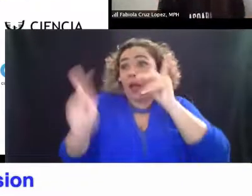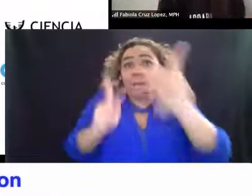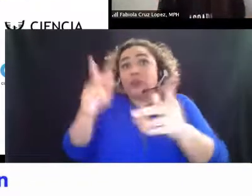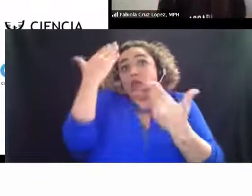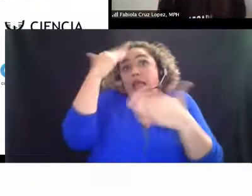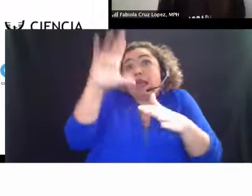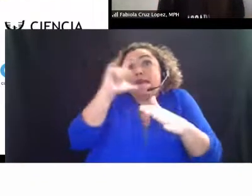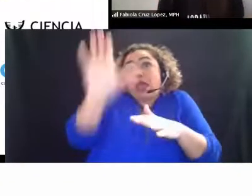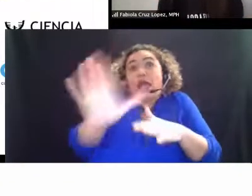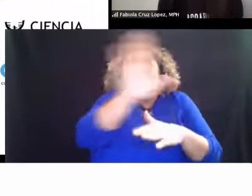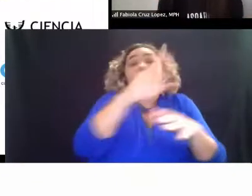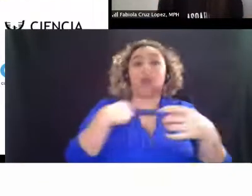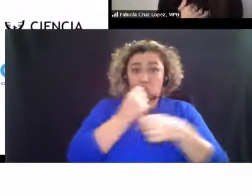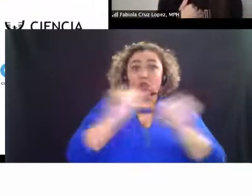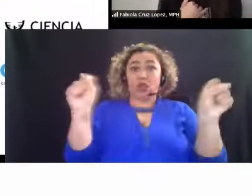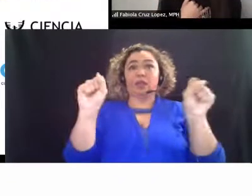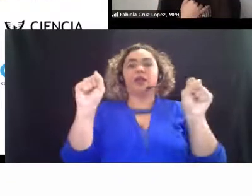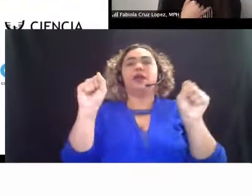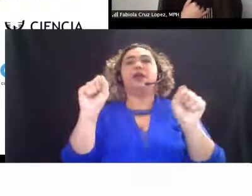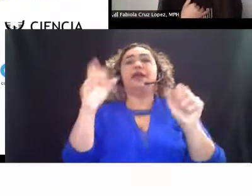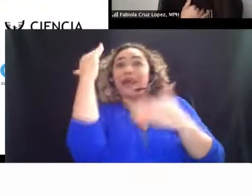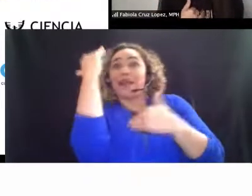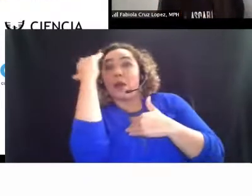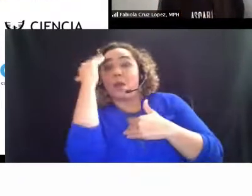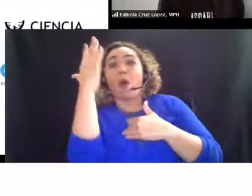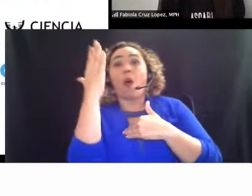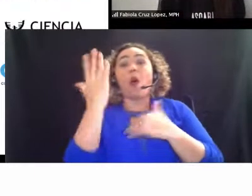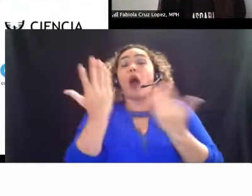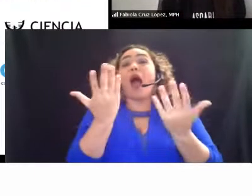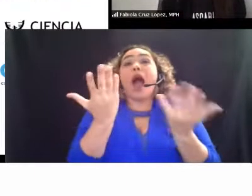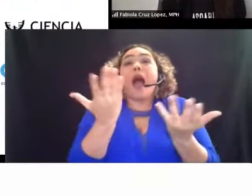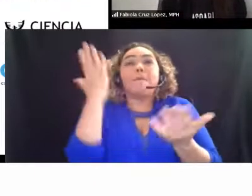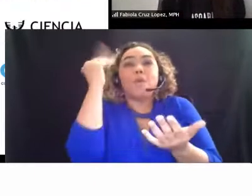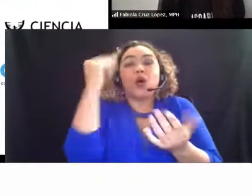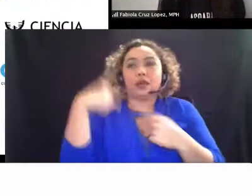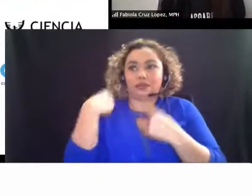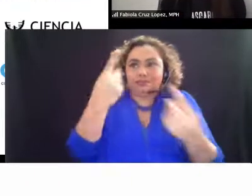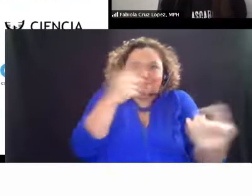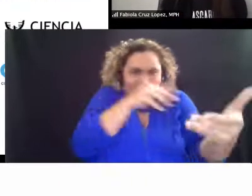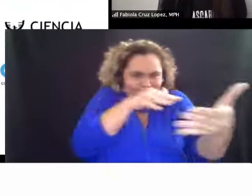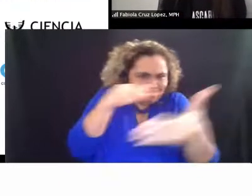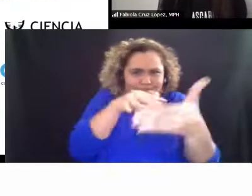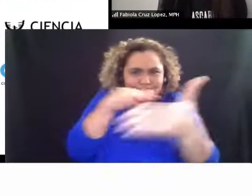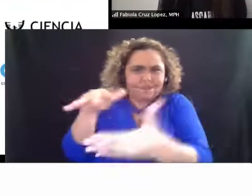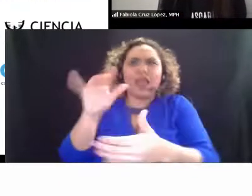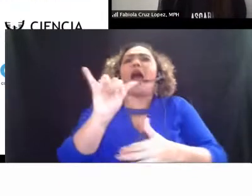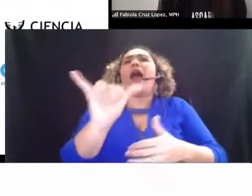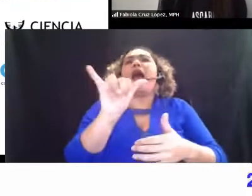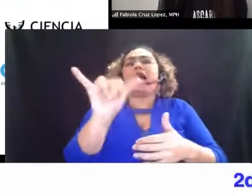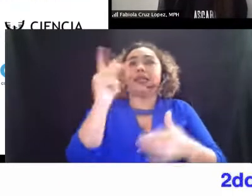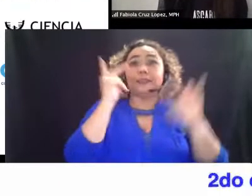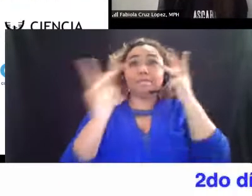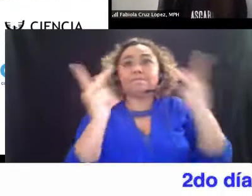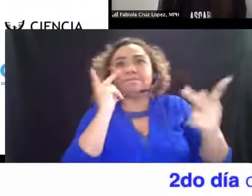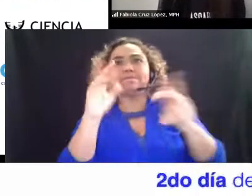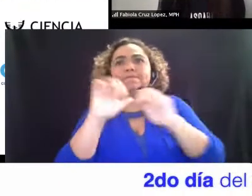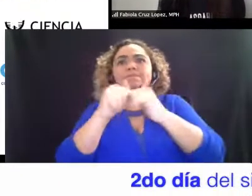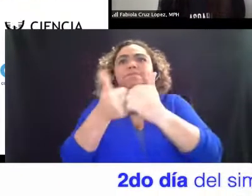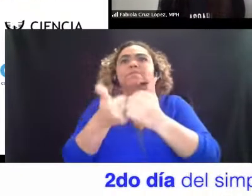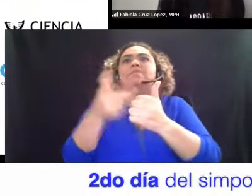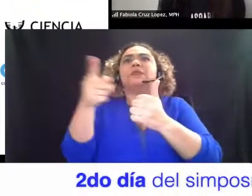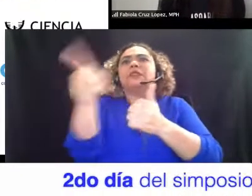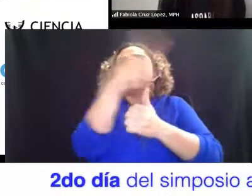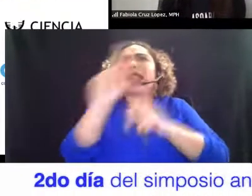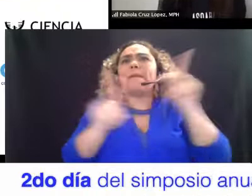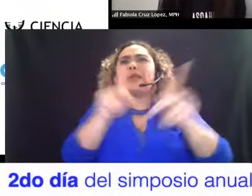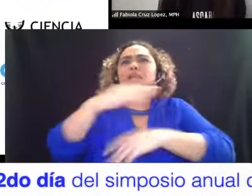que salvamos, pero lo sabemos porque lo hemos estudiado, porque podemos ver cómo se ha comportado en